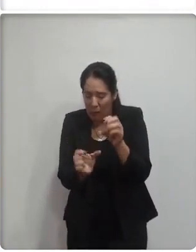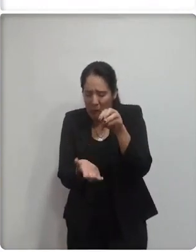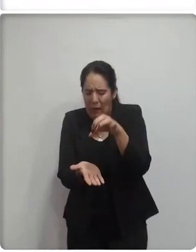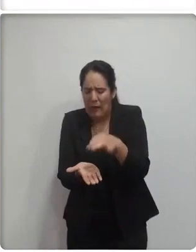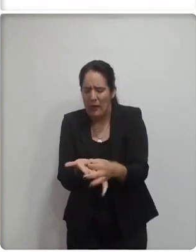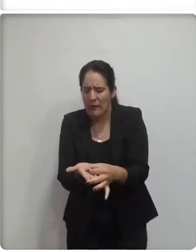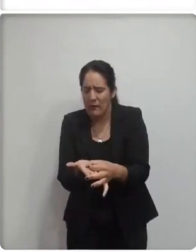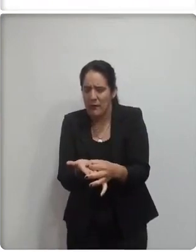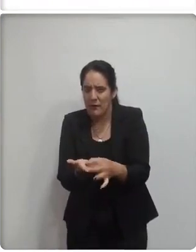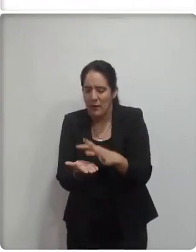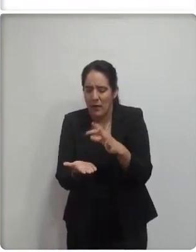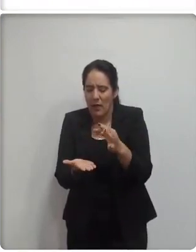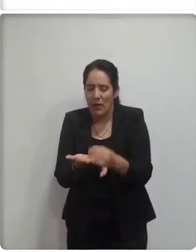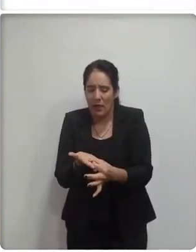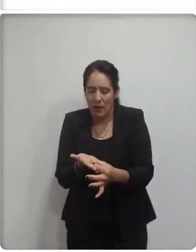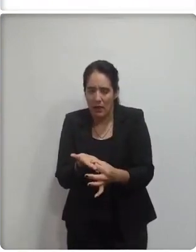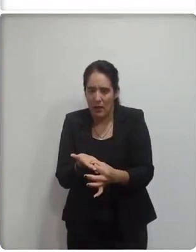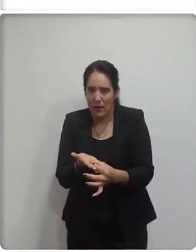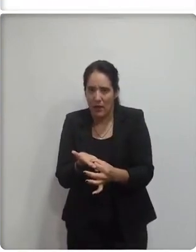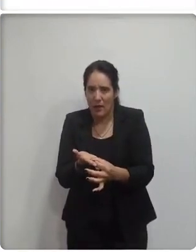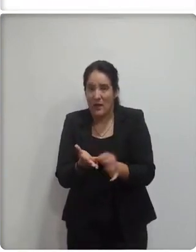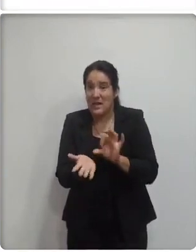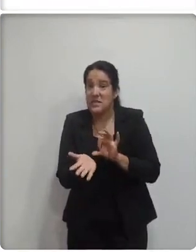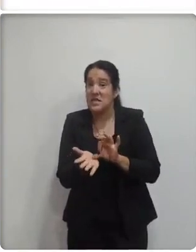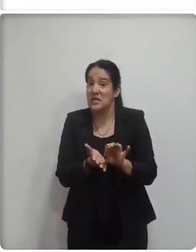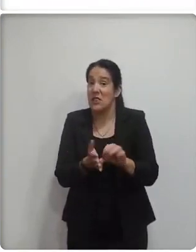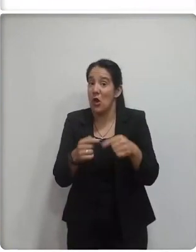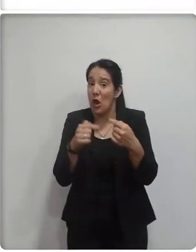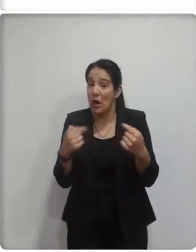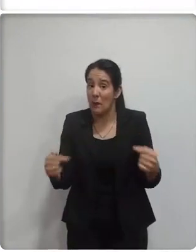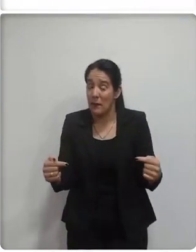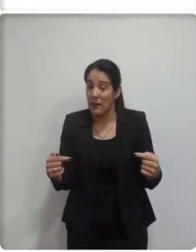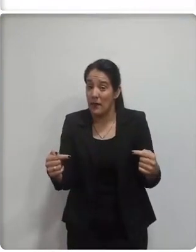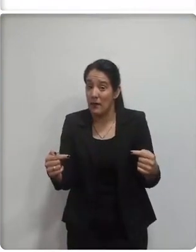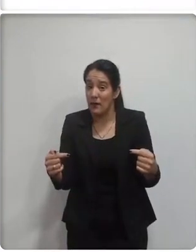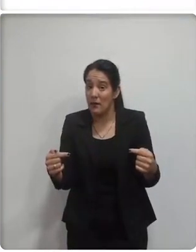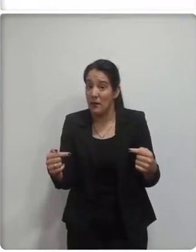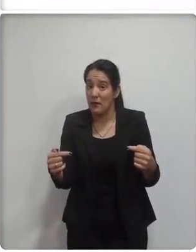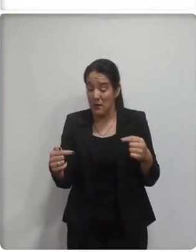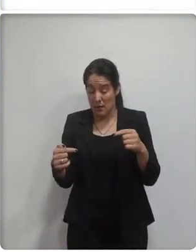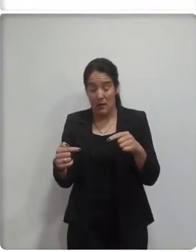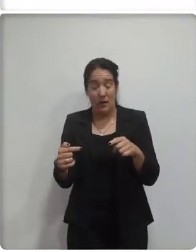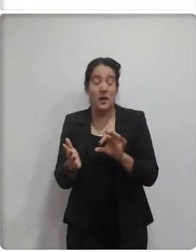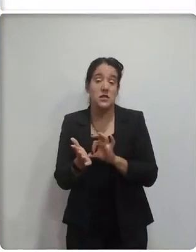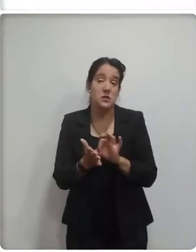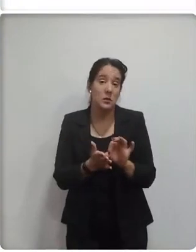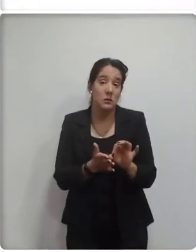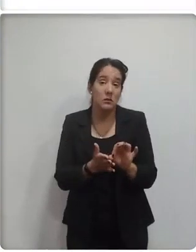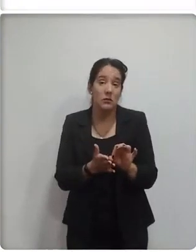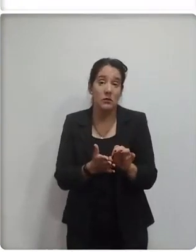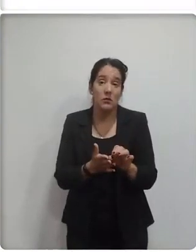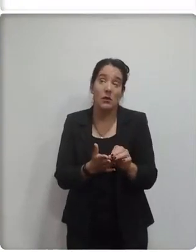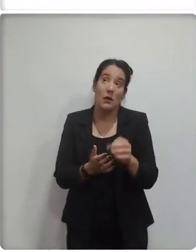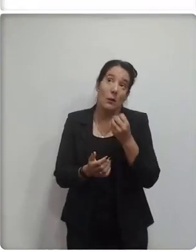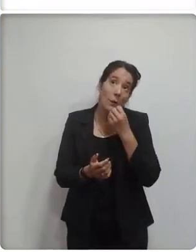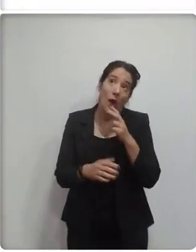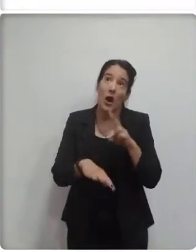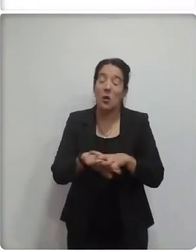el centro de materiales. De allí surgen, por suerte, no muchas